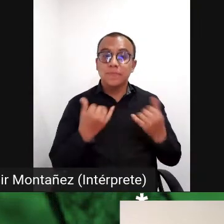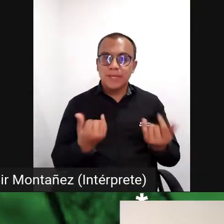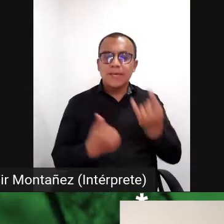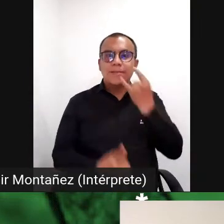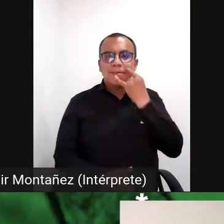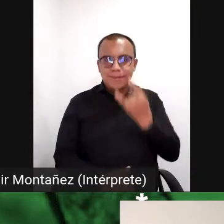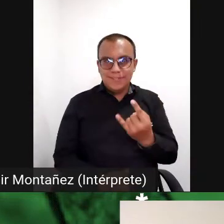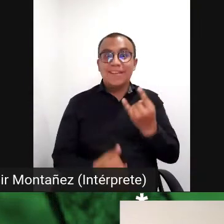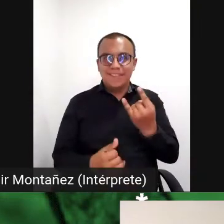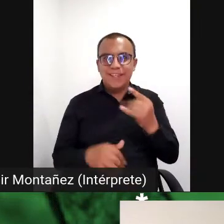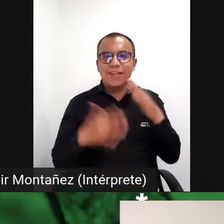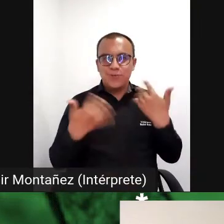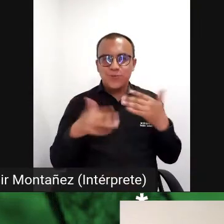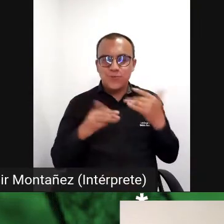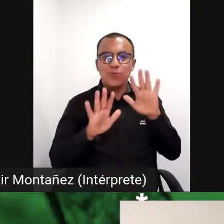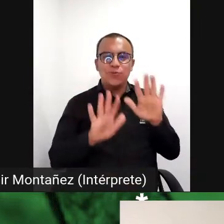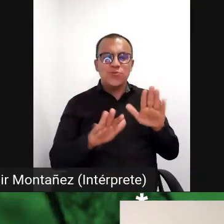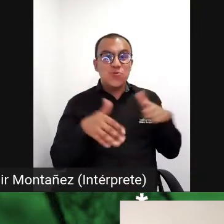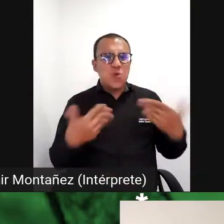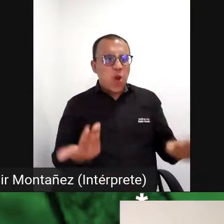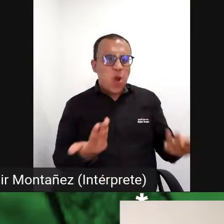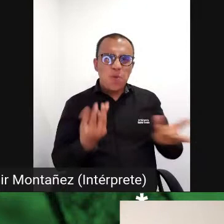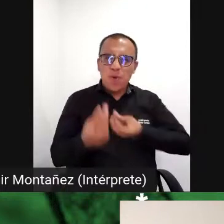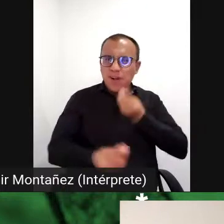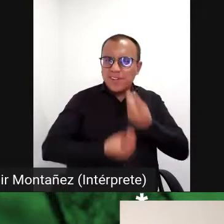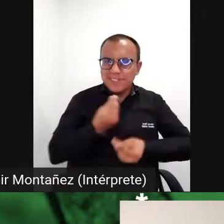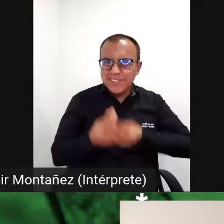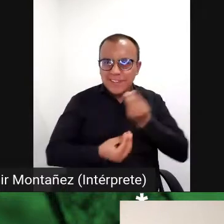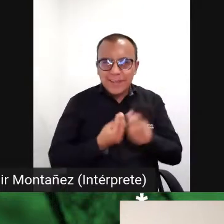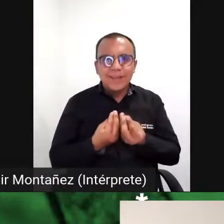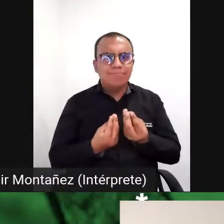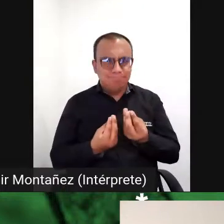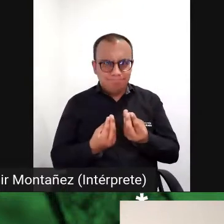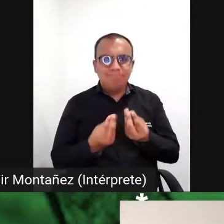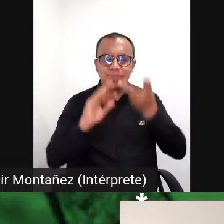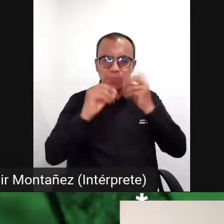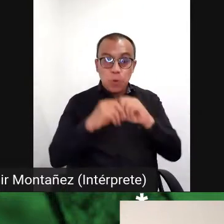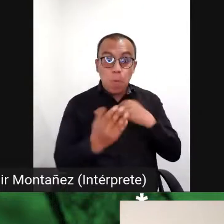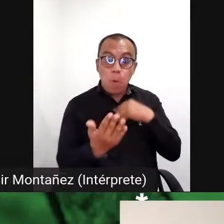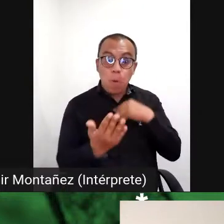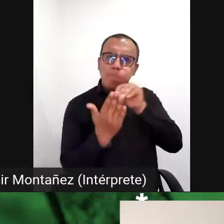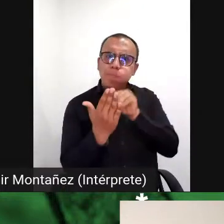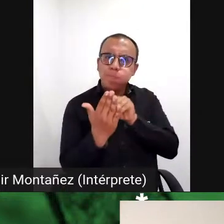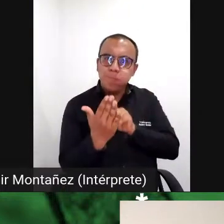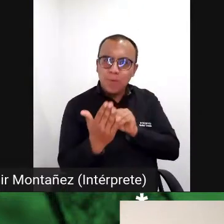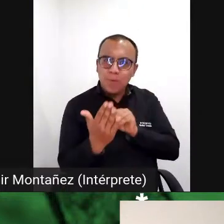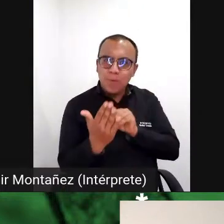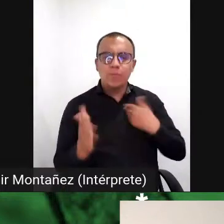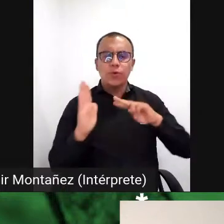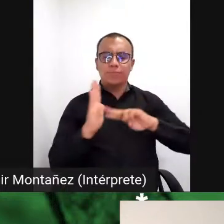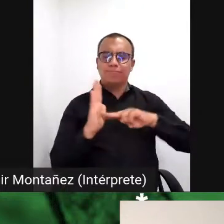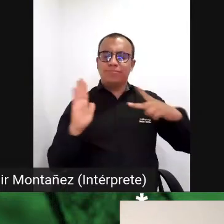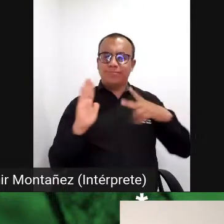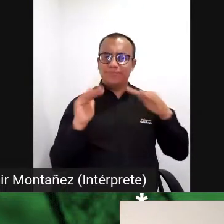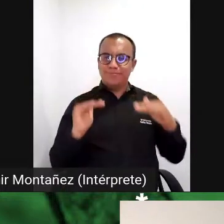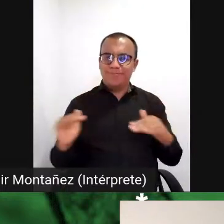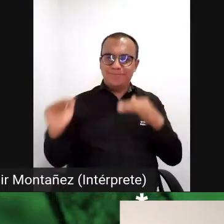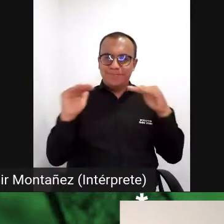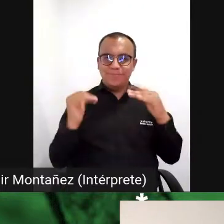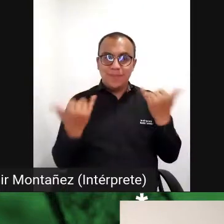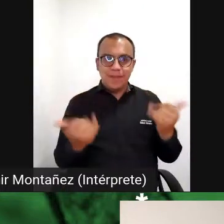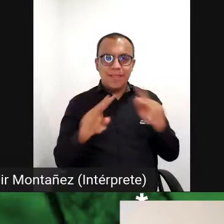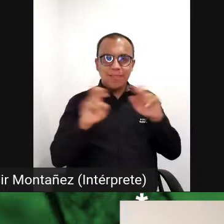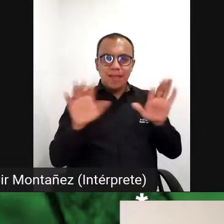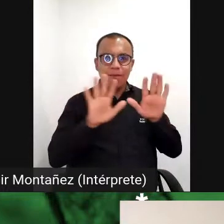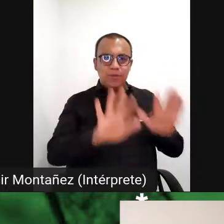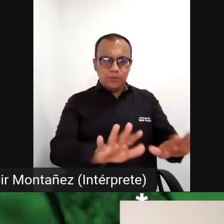interesante cómo pueden ustedes tomar pues este contenido, como lo dices, que es muy técnico alrededor de la fauna,